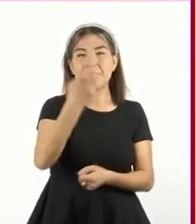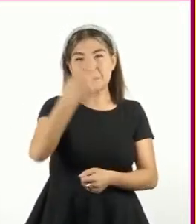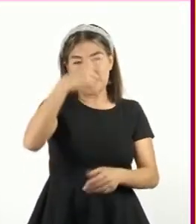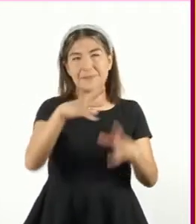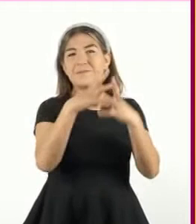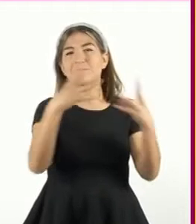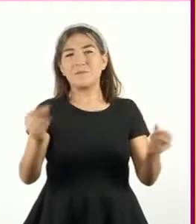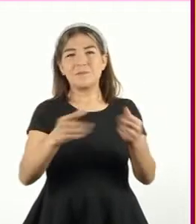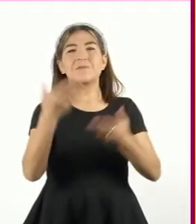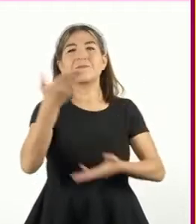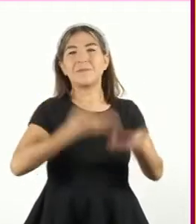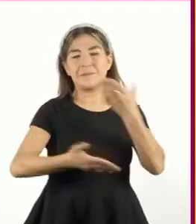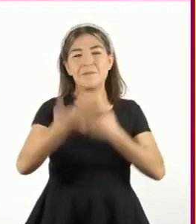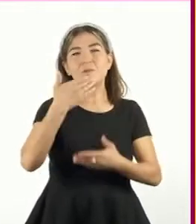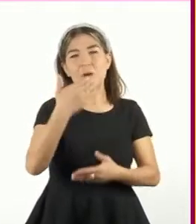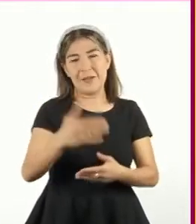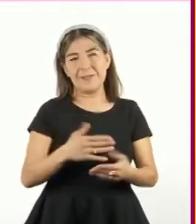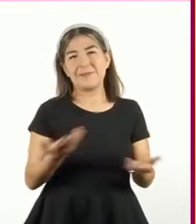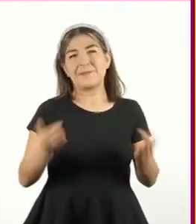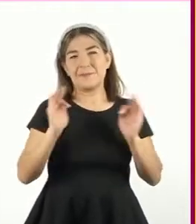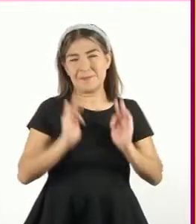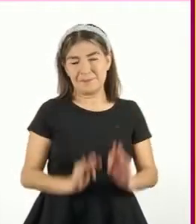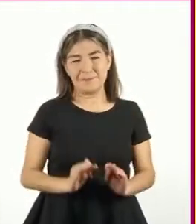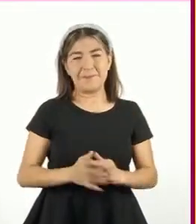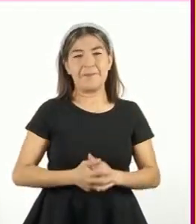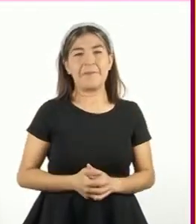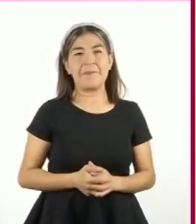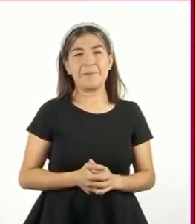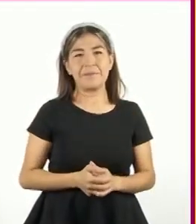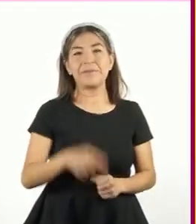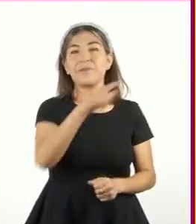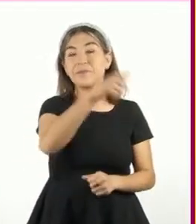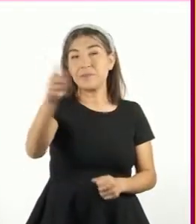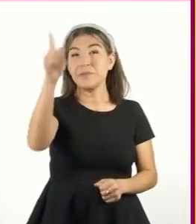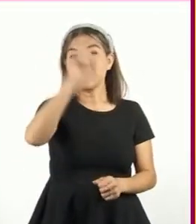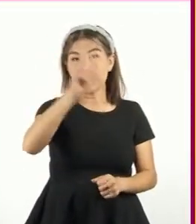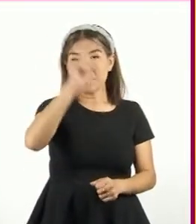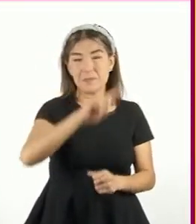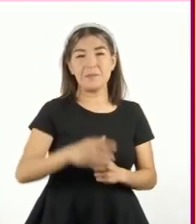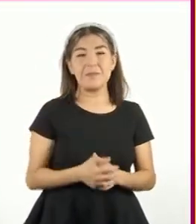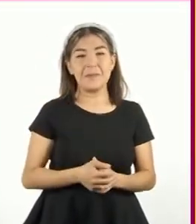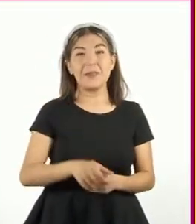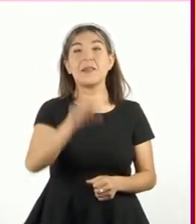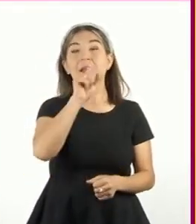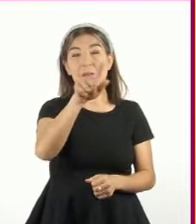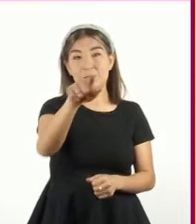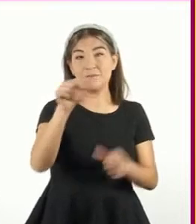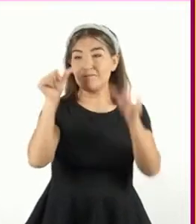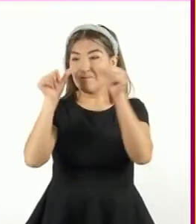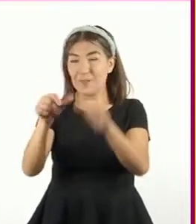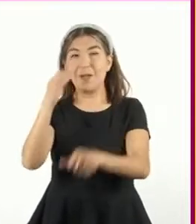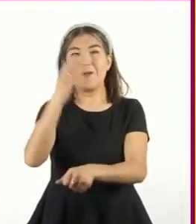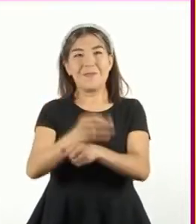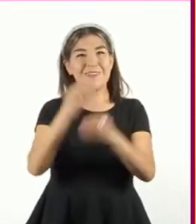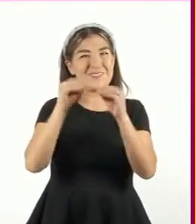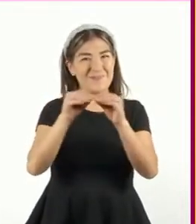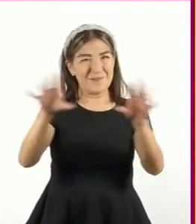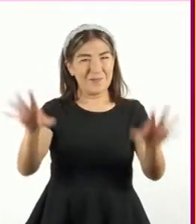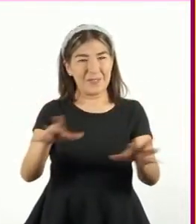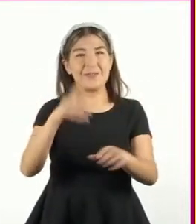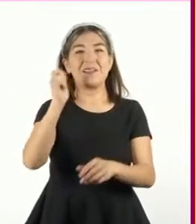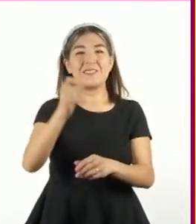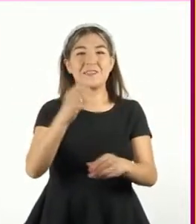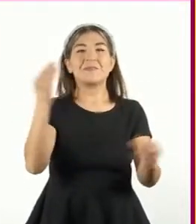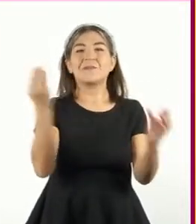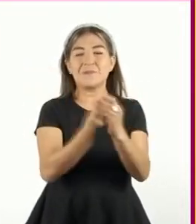convivencia pacífica y armónica. Les recomiendo que además de atender a la información dada a lo largo de